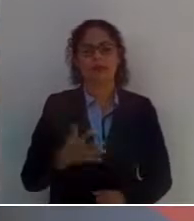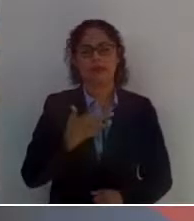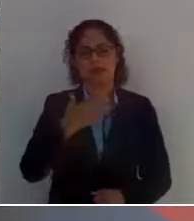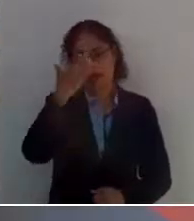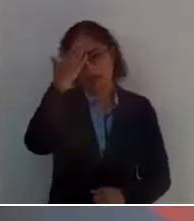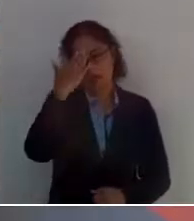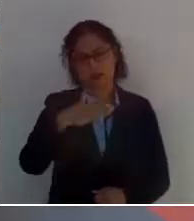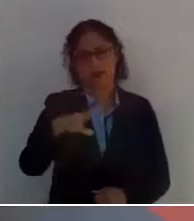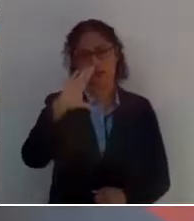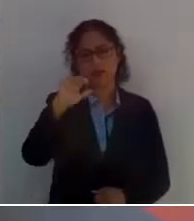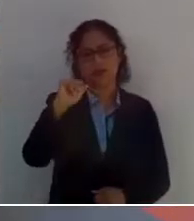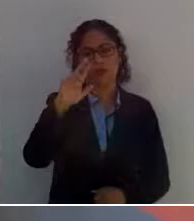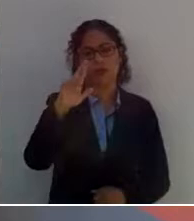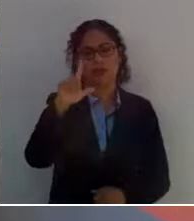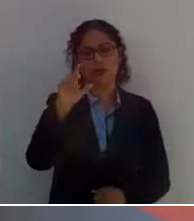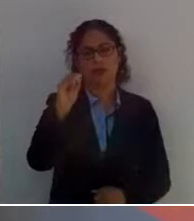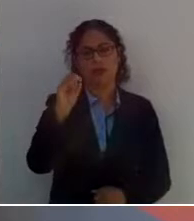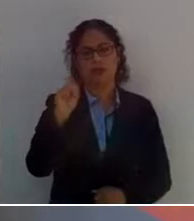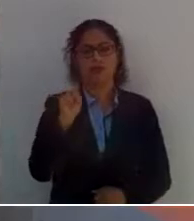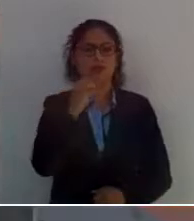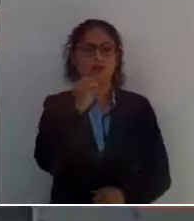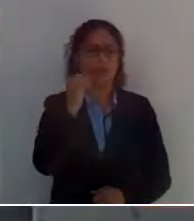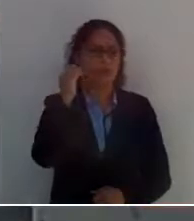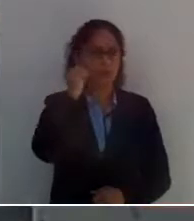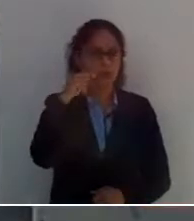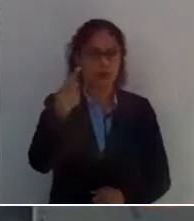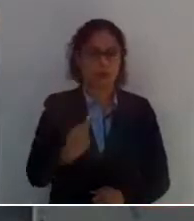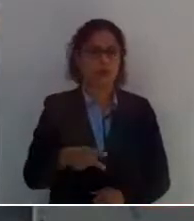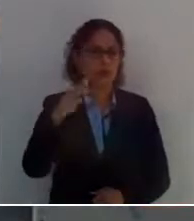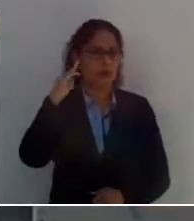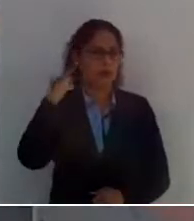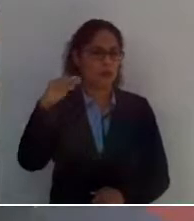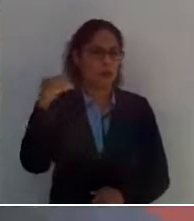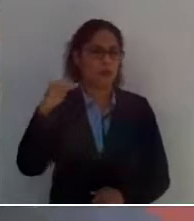Monseñor Carlos Garfias Merlos, arzobispo de Morelia.